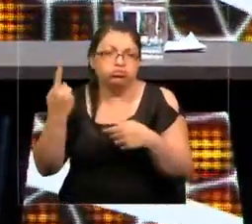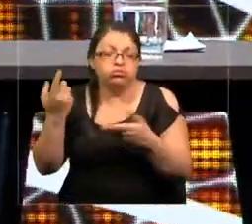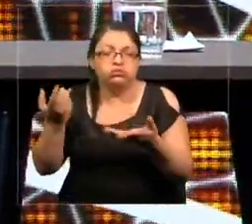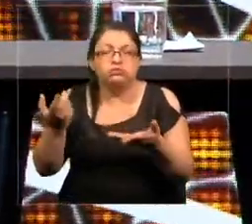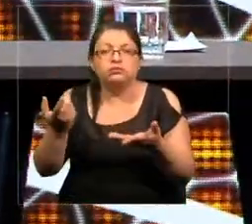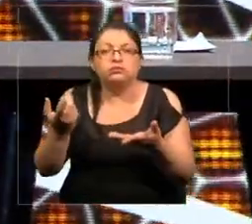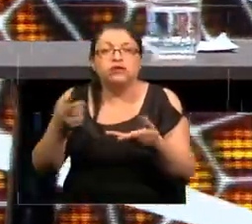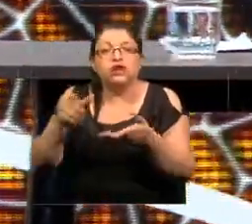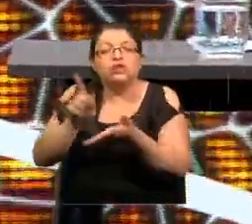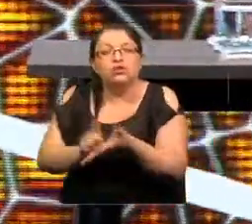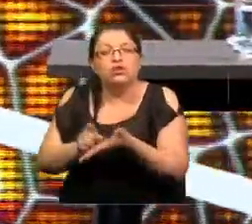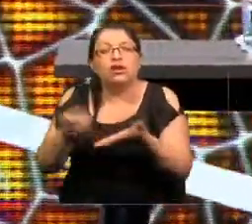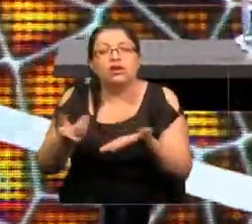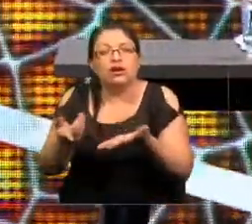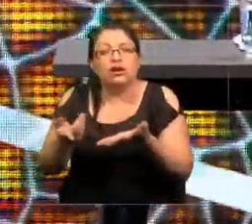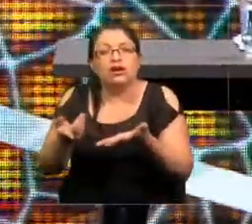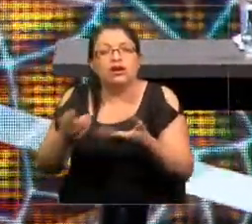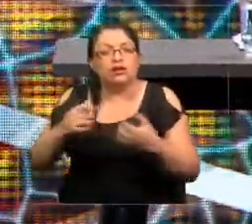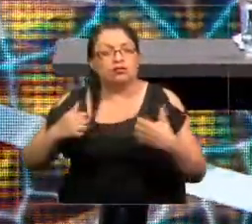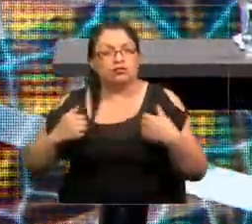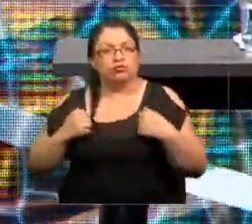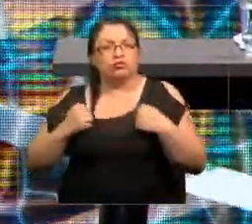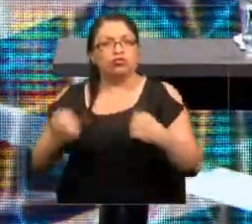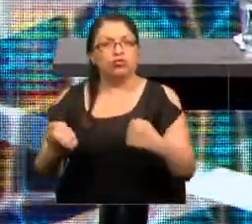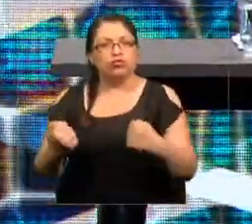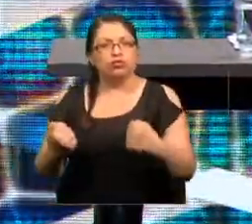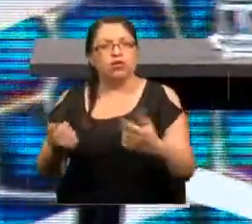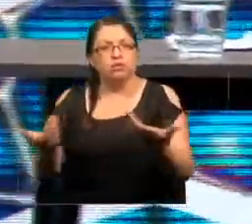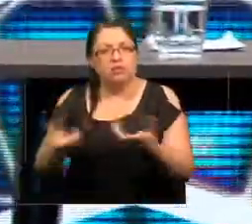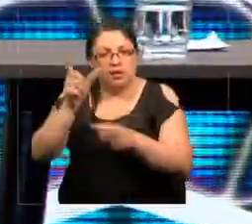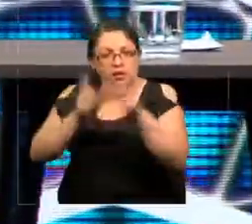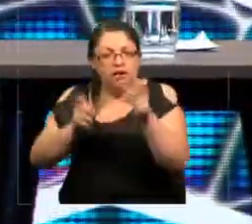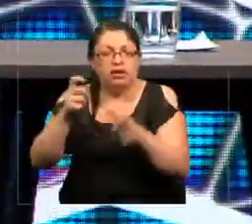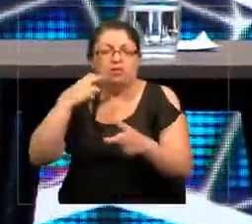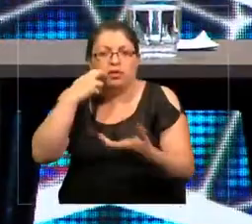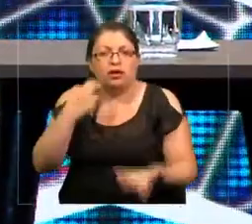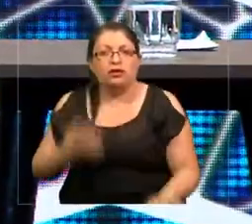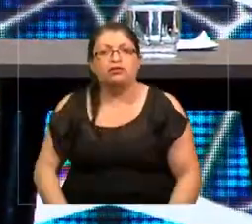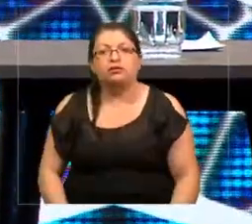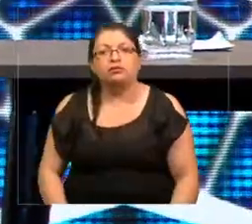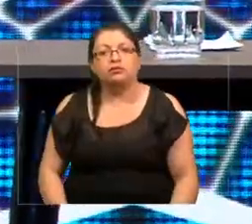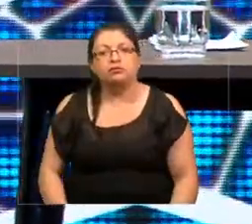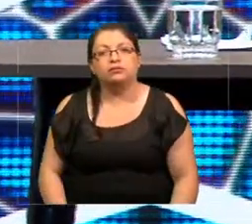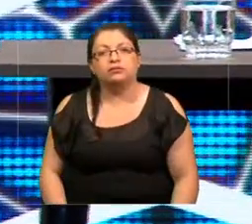espacios de emancipación para los seres humanos